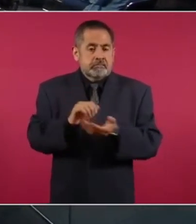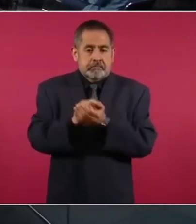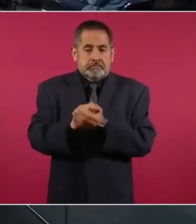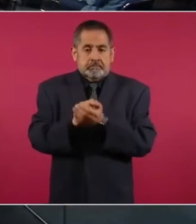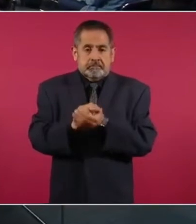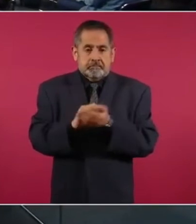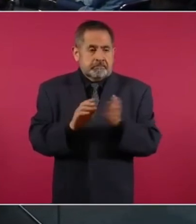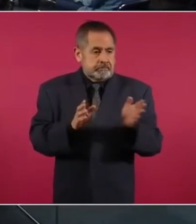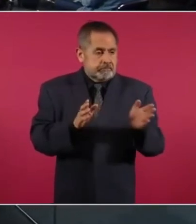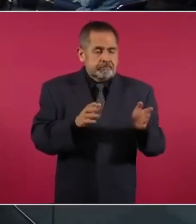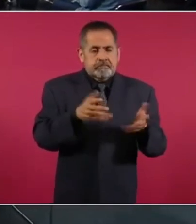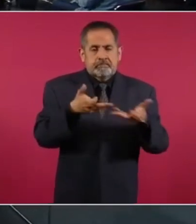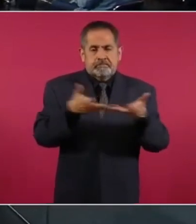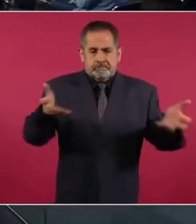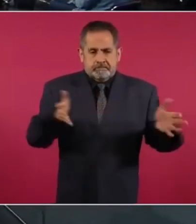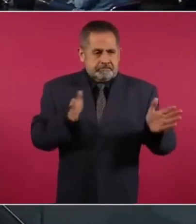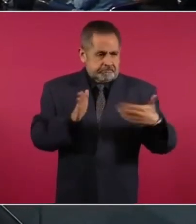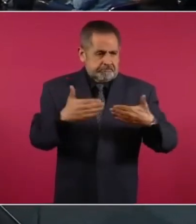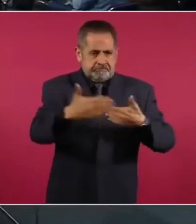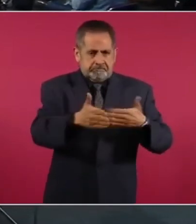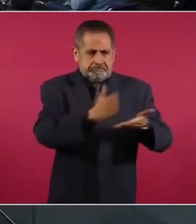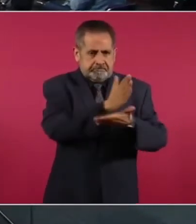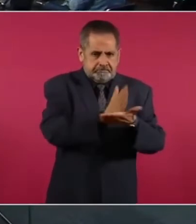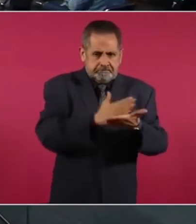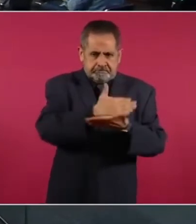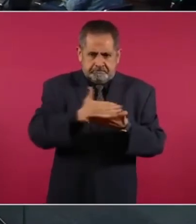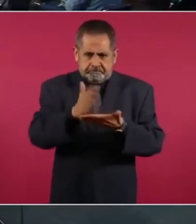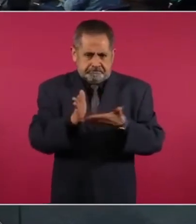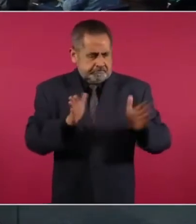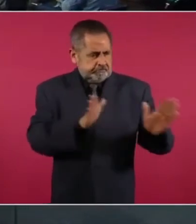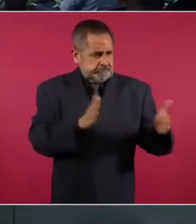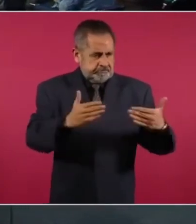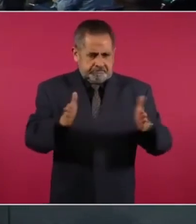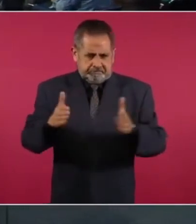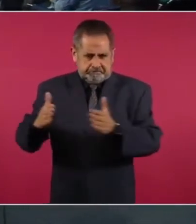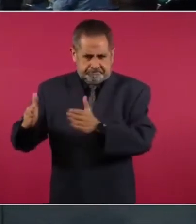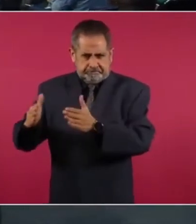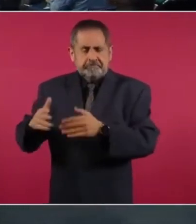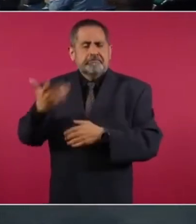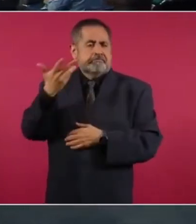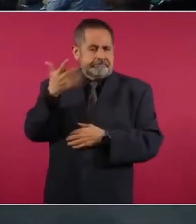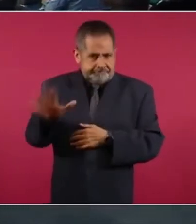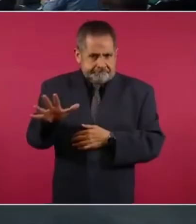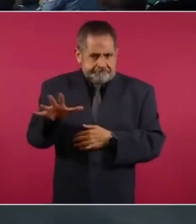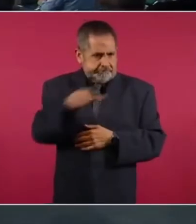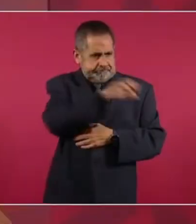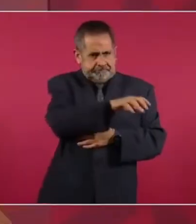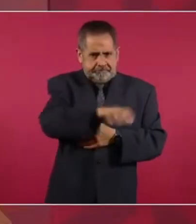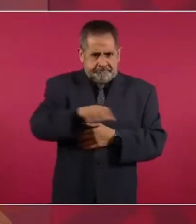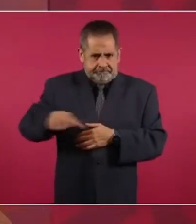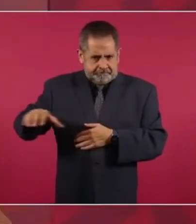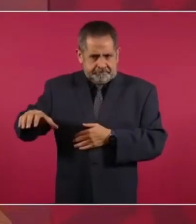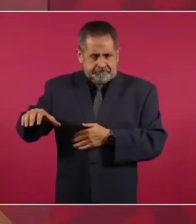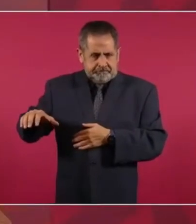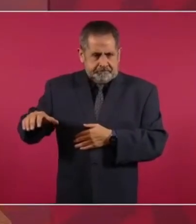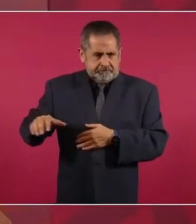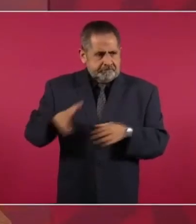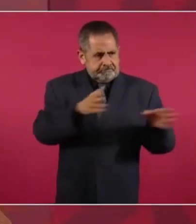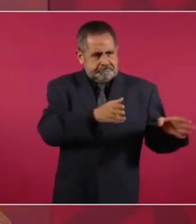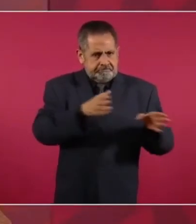se fraccionaron lotes, creo que como 10 lotes